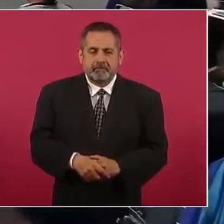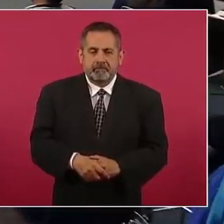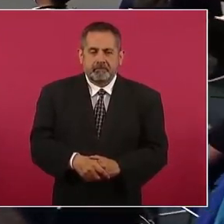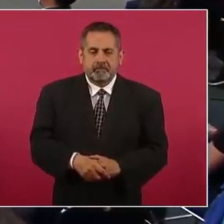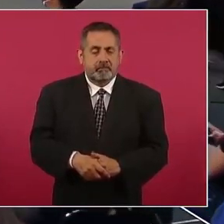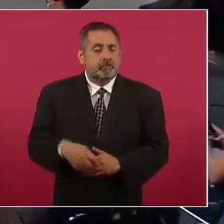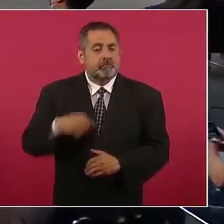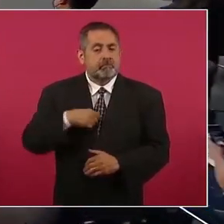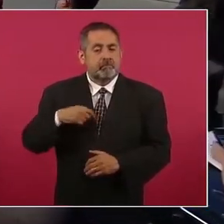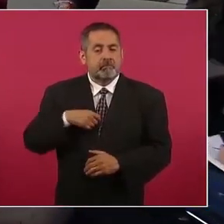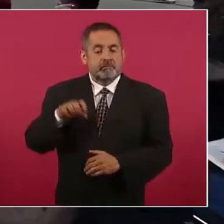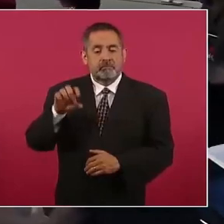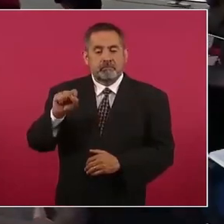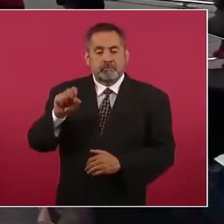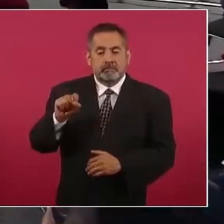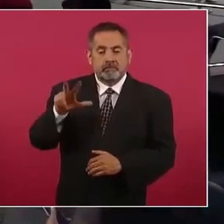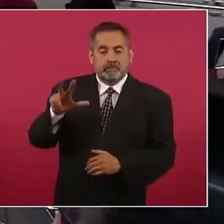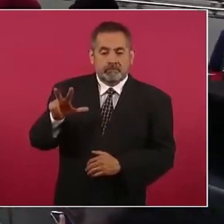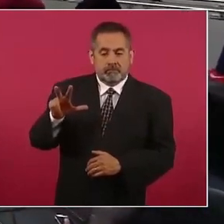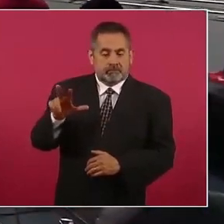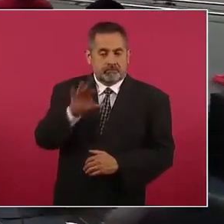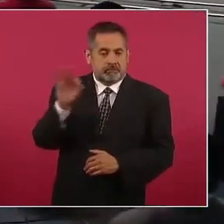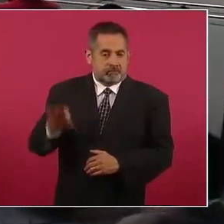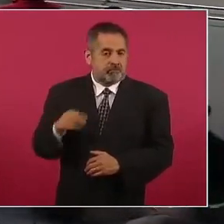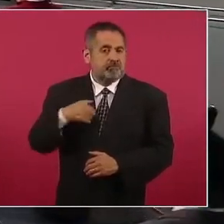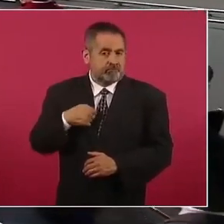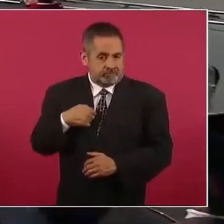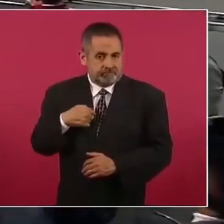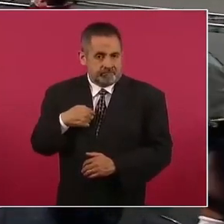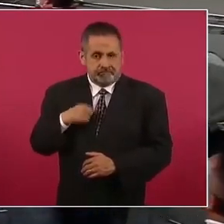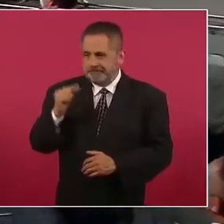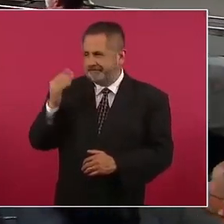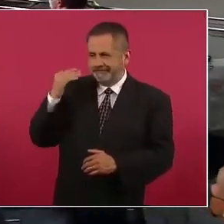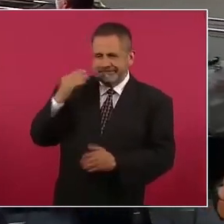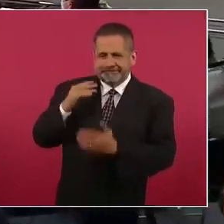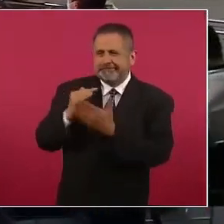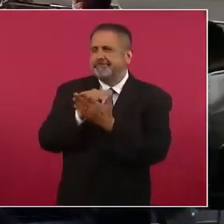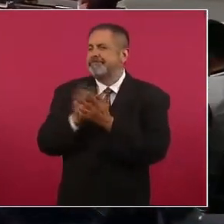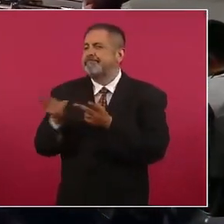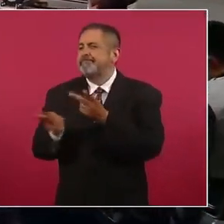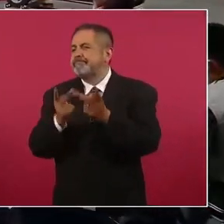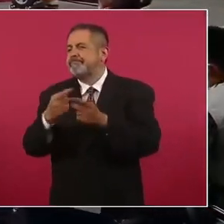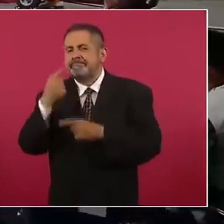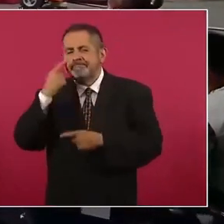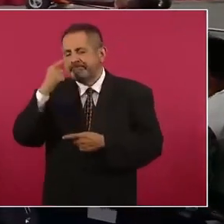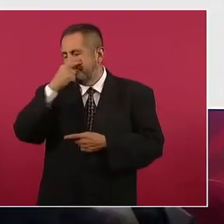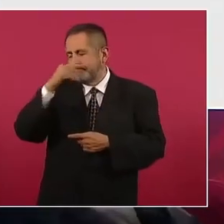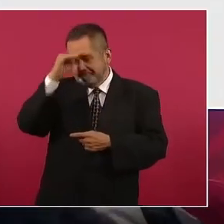Yo traigo 68. Esa es la última encuesta.